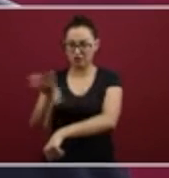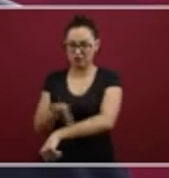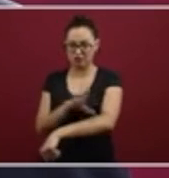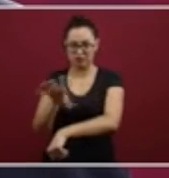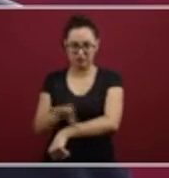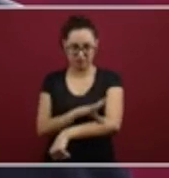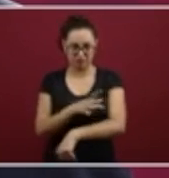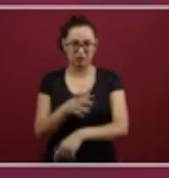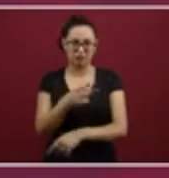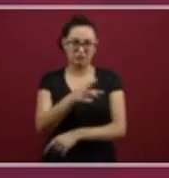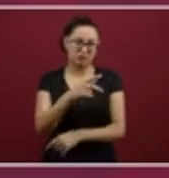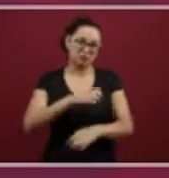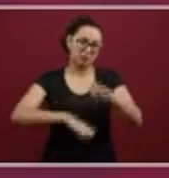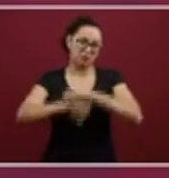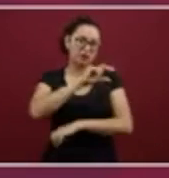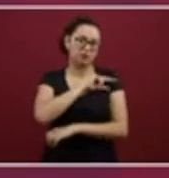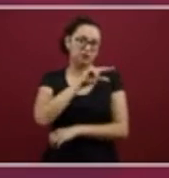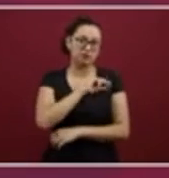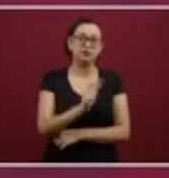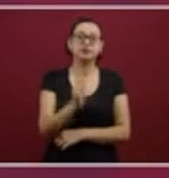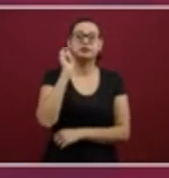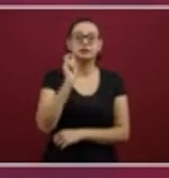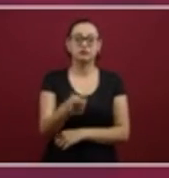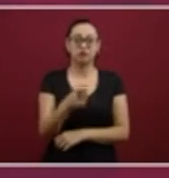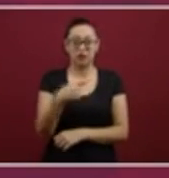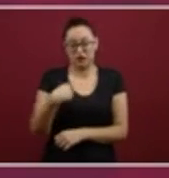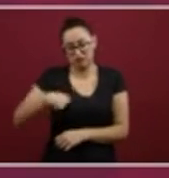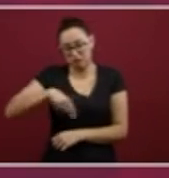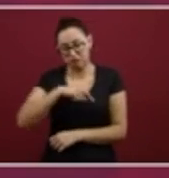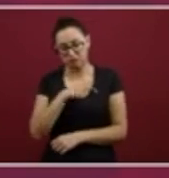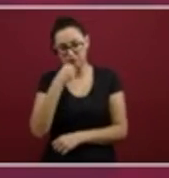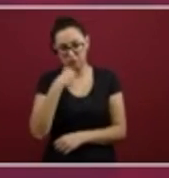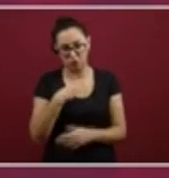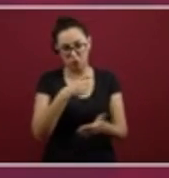privatización significó el